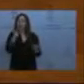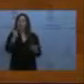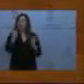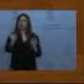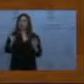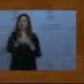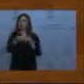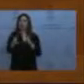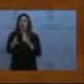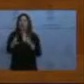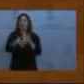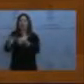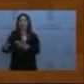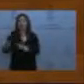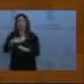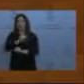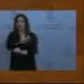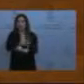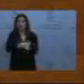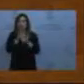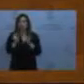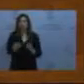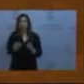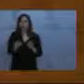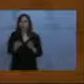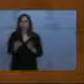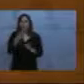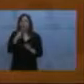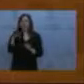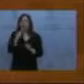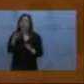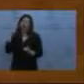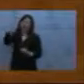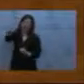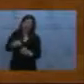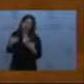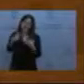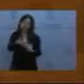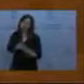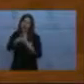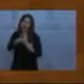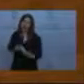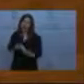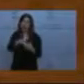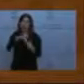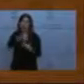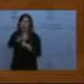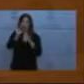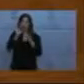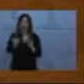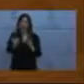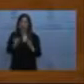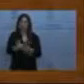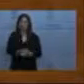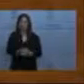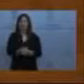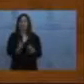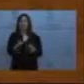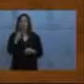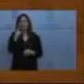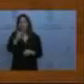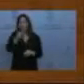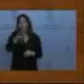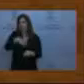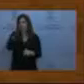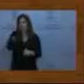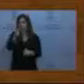que es la Asociación Amigos del Deporte, que da sus premios Delfos, que lleva años luchando en este campo. Está luchando la sociedad civil, pero mire, no es suficiente y desde